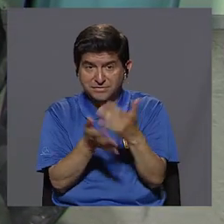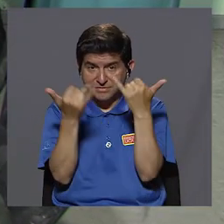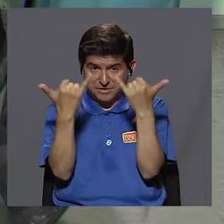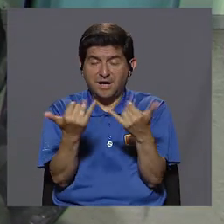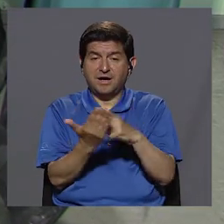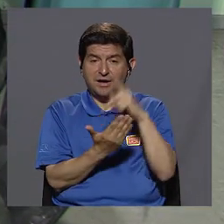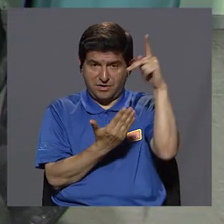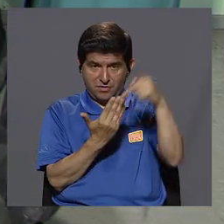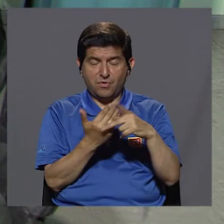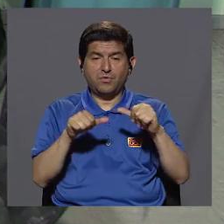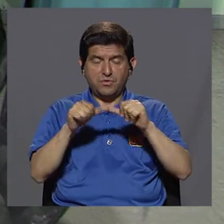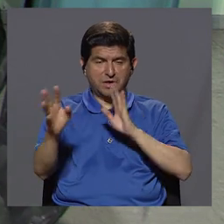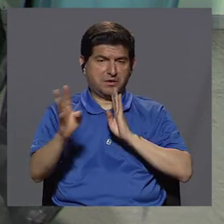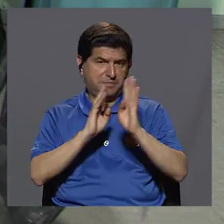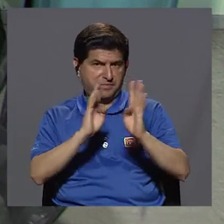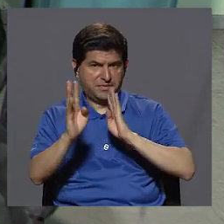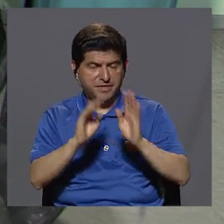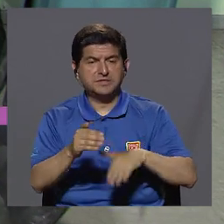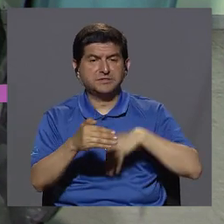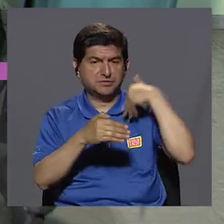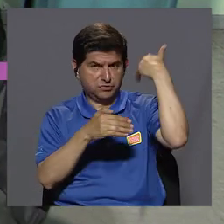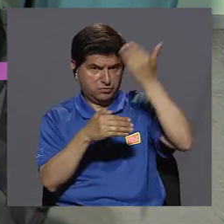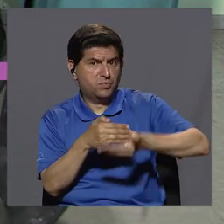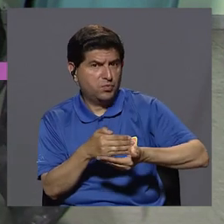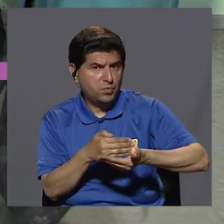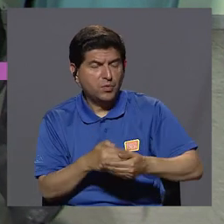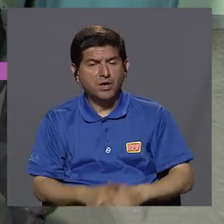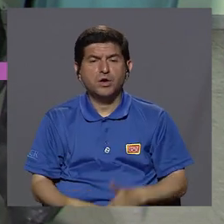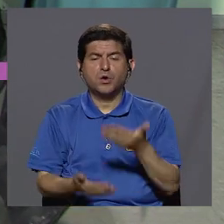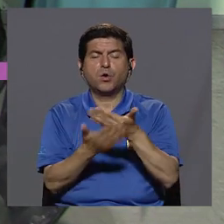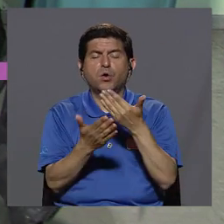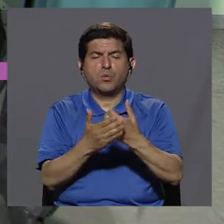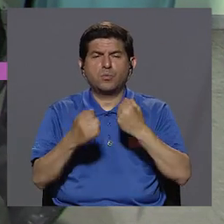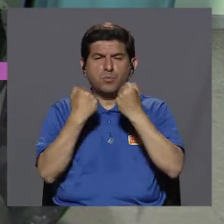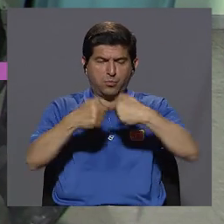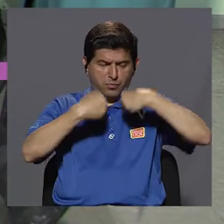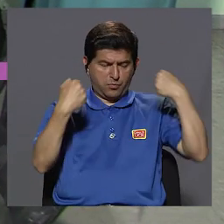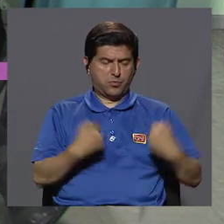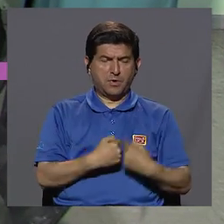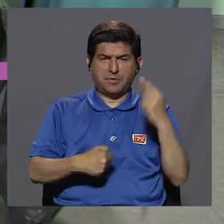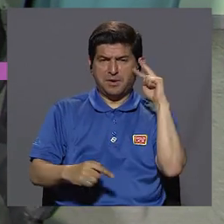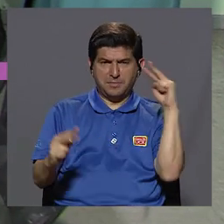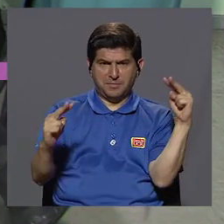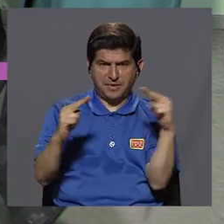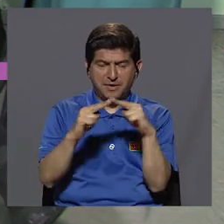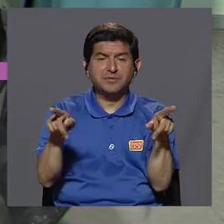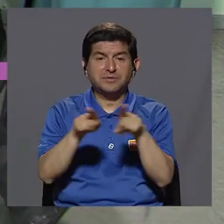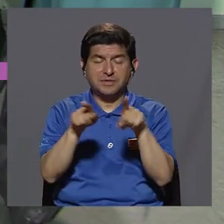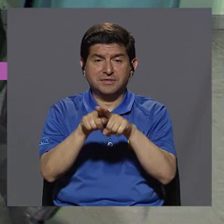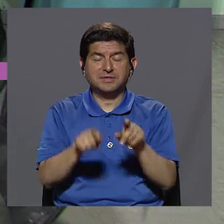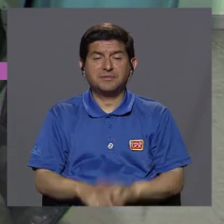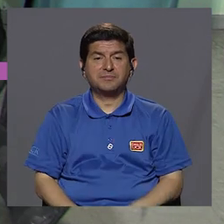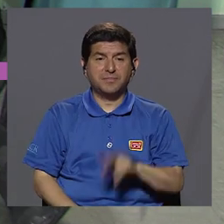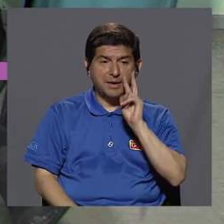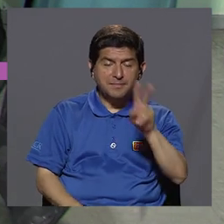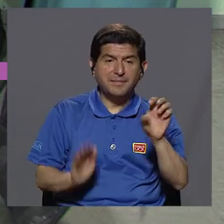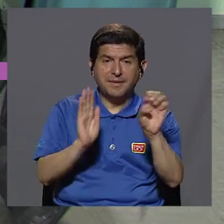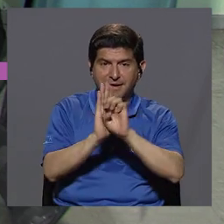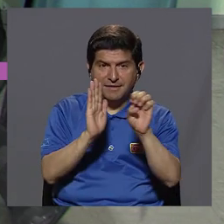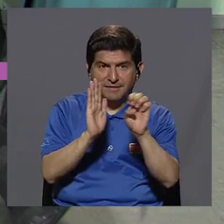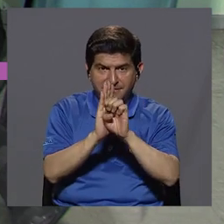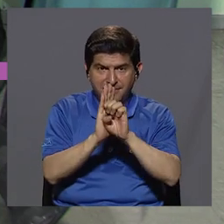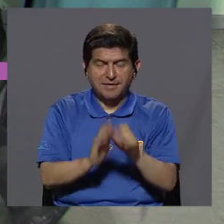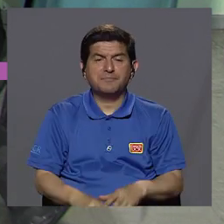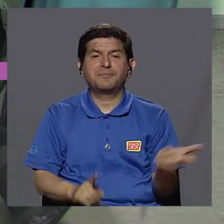en el programa así vamos a seguir conversando acerca de la prueba de esfuerzo conociendo un poquitito más vamos a ver también a ver un